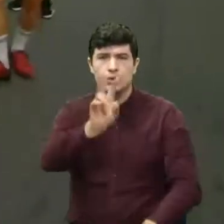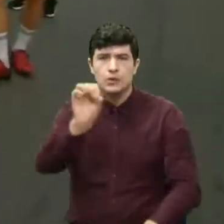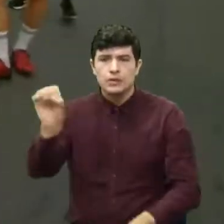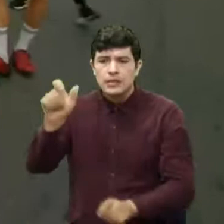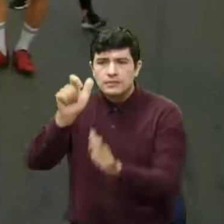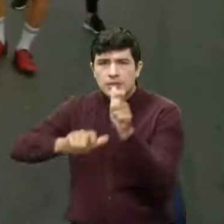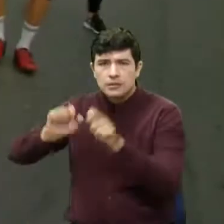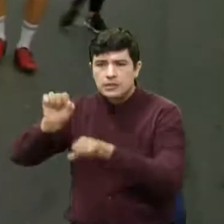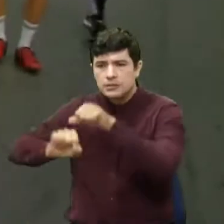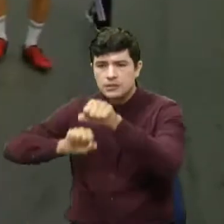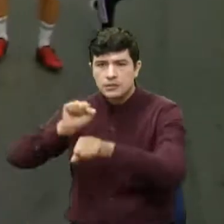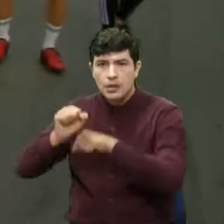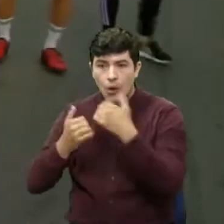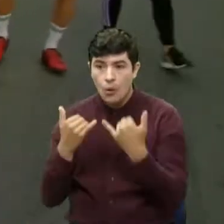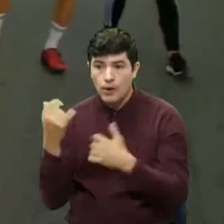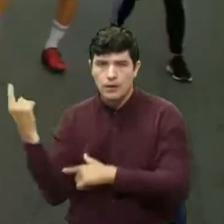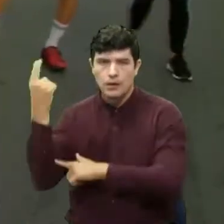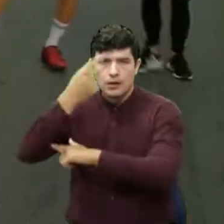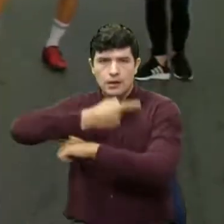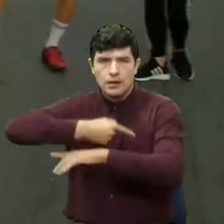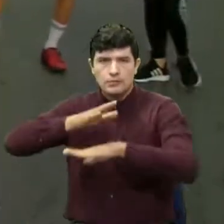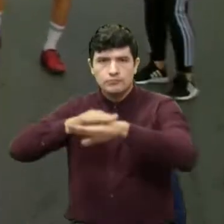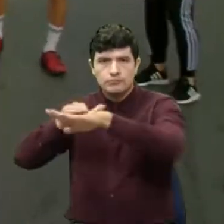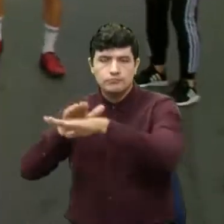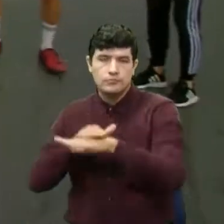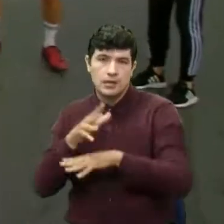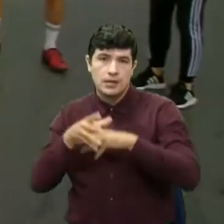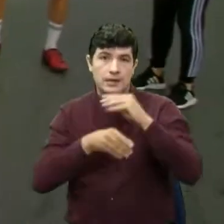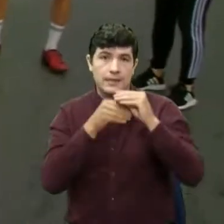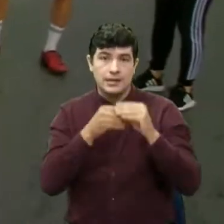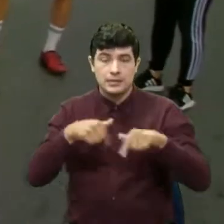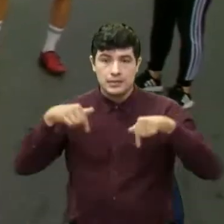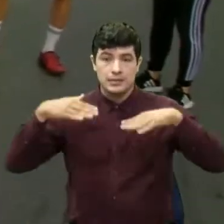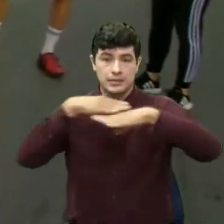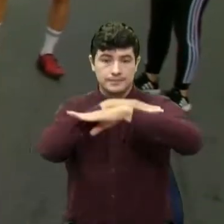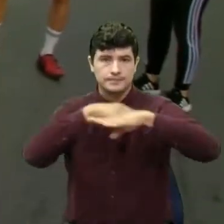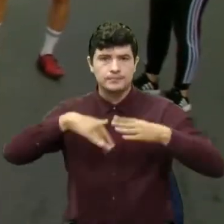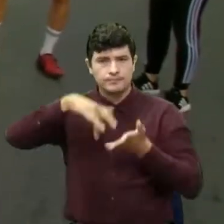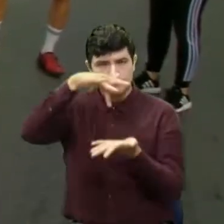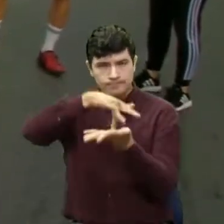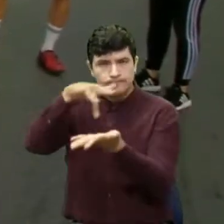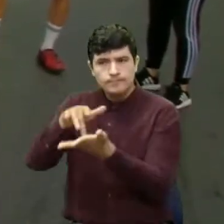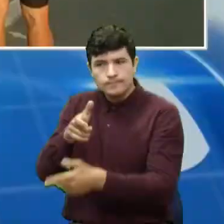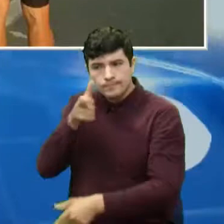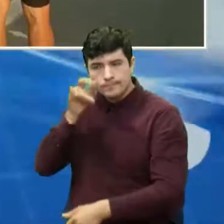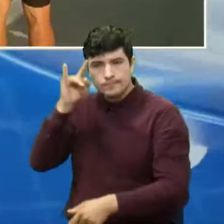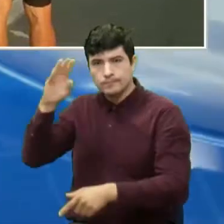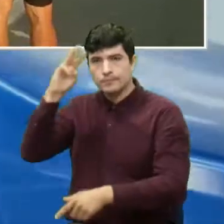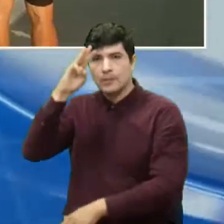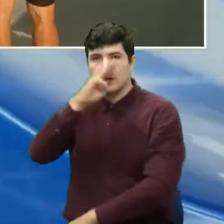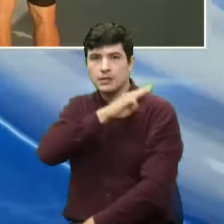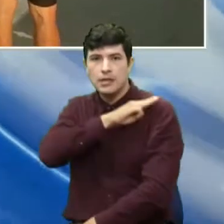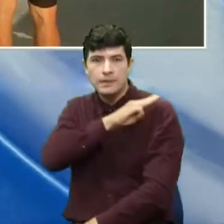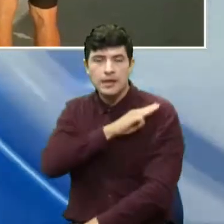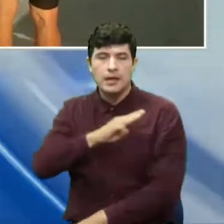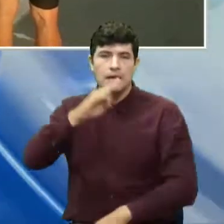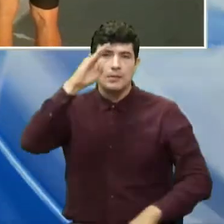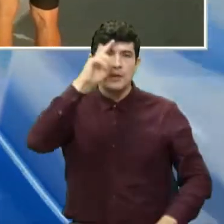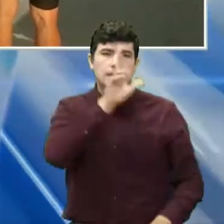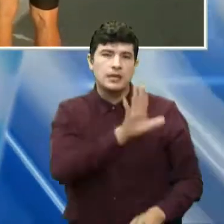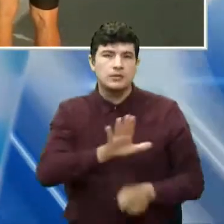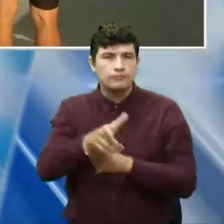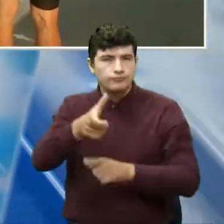ciclistas durante esta jornada y a lo largo y ancho de la carretera pues hizo presencia a las autoridades, el Ejército Nacional,